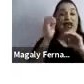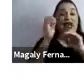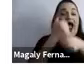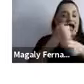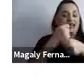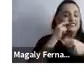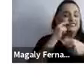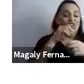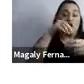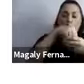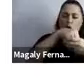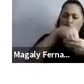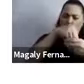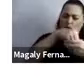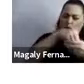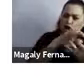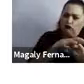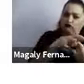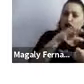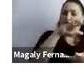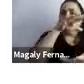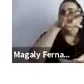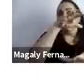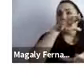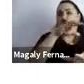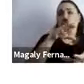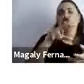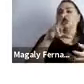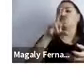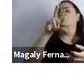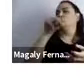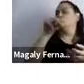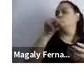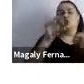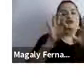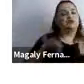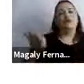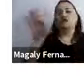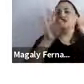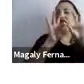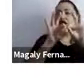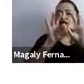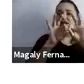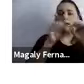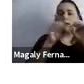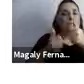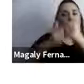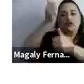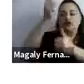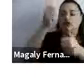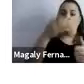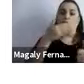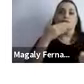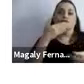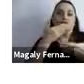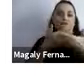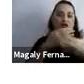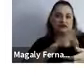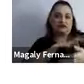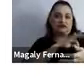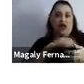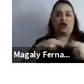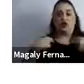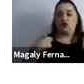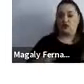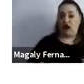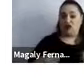recursos sea irrelevante para un mayor bienestar humano. Se podría debatir si estos países